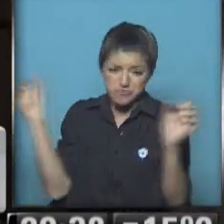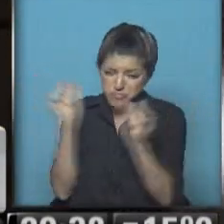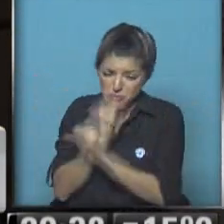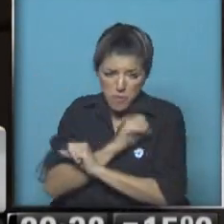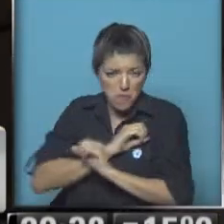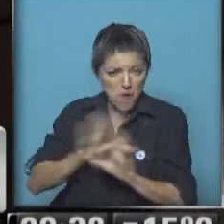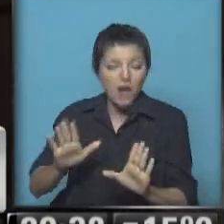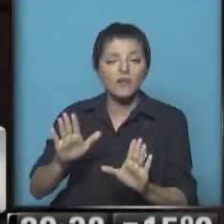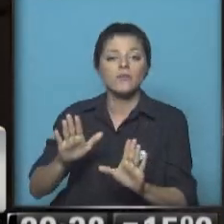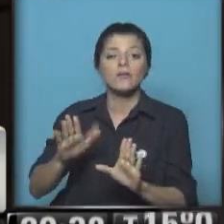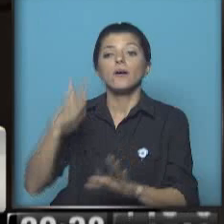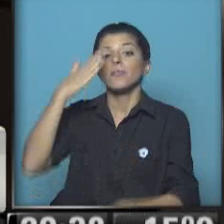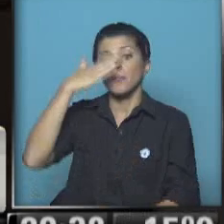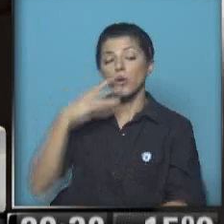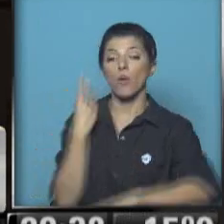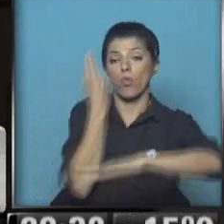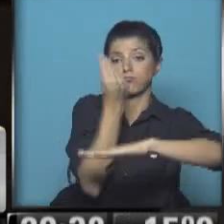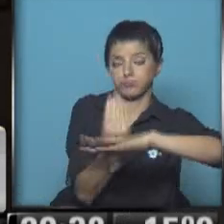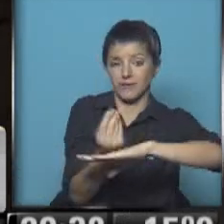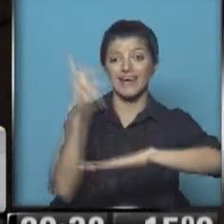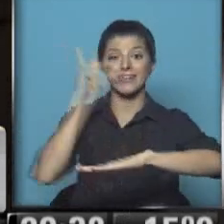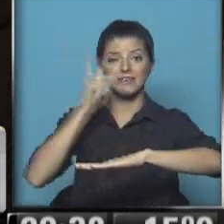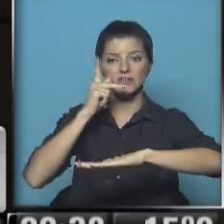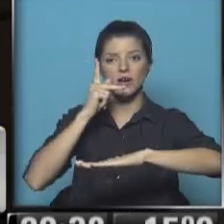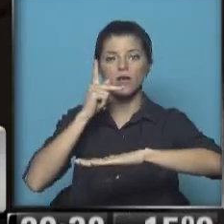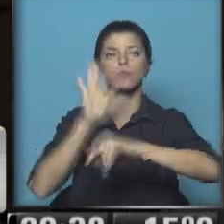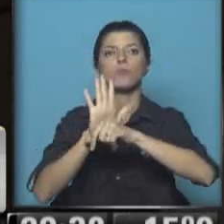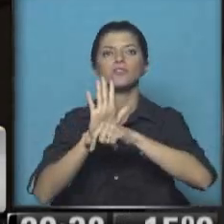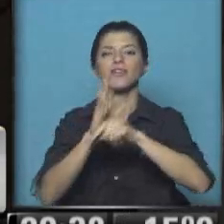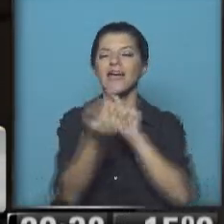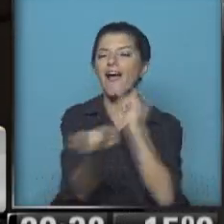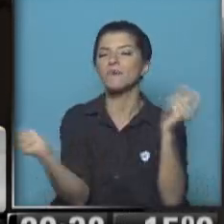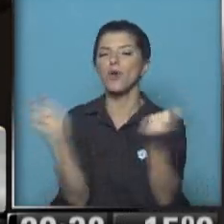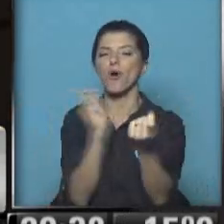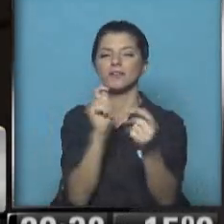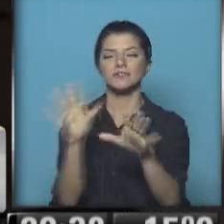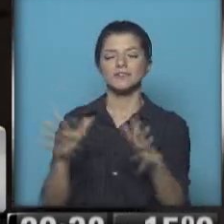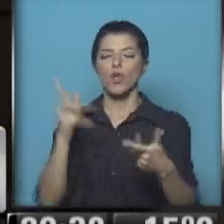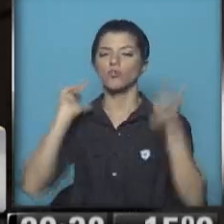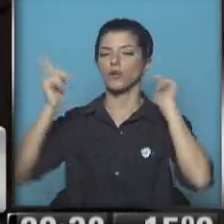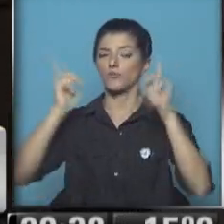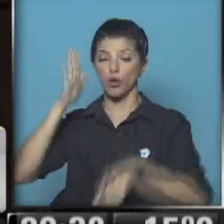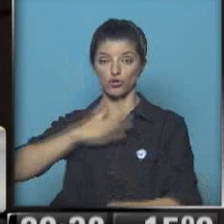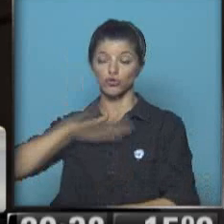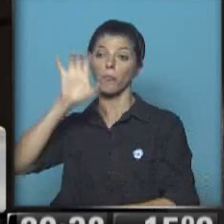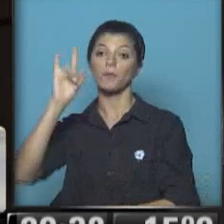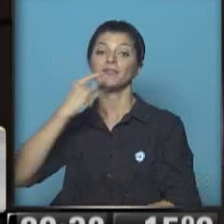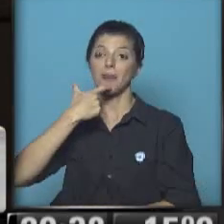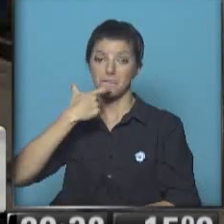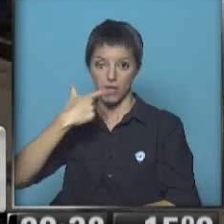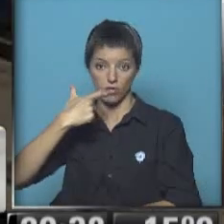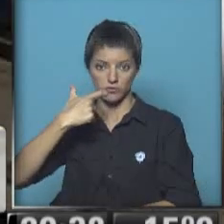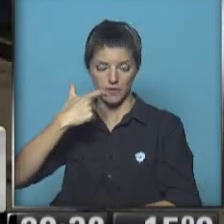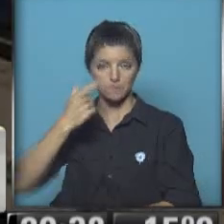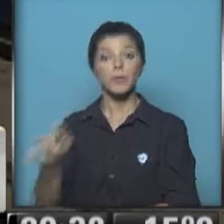y con la llegada de los Kirchner hay como un viento fresco. Hemos disfrutado mucho, somos de Mendoza. Hemos